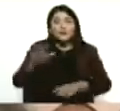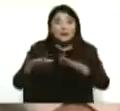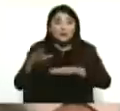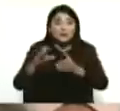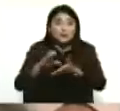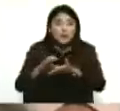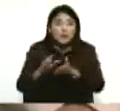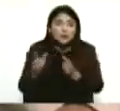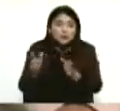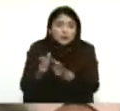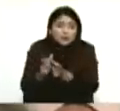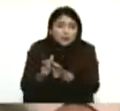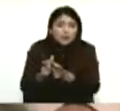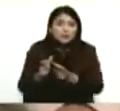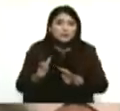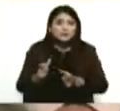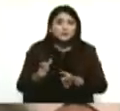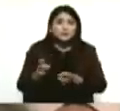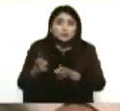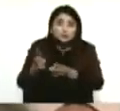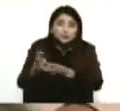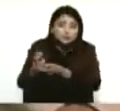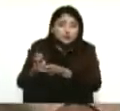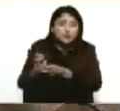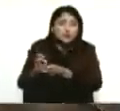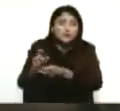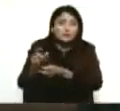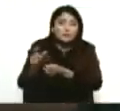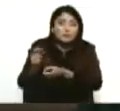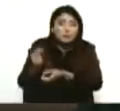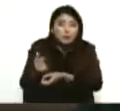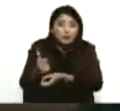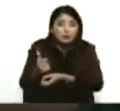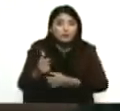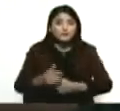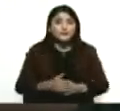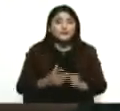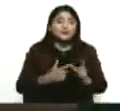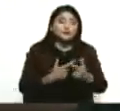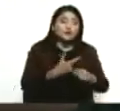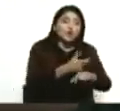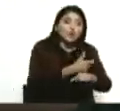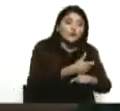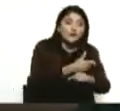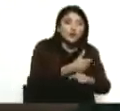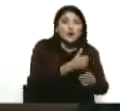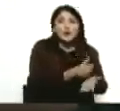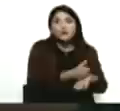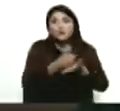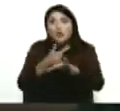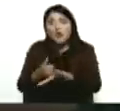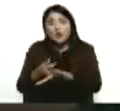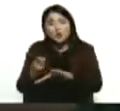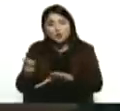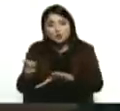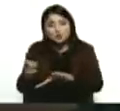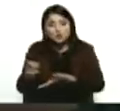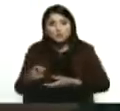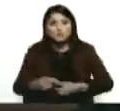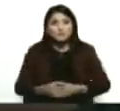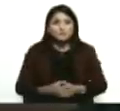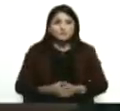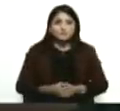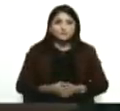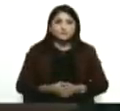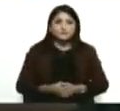muy pequeñas cuya recaudación es muy pequeña y que tiene que venir el gobierno bolivariano, el Ejecutivo Nacional, a protegerlos. Pero esos son